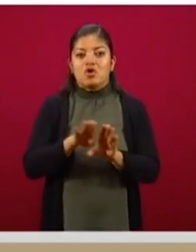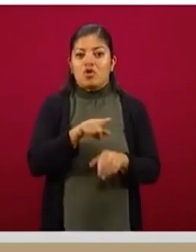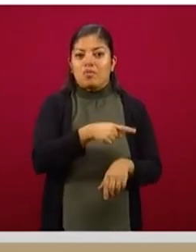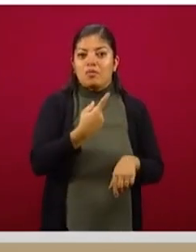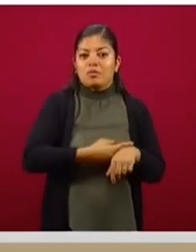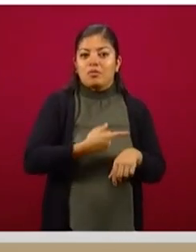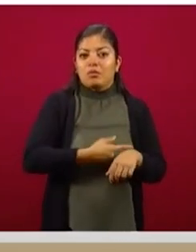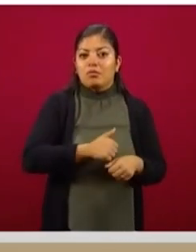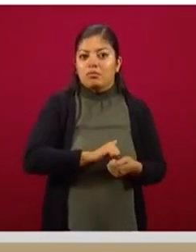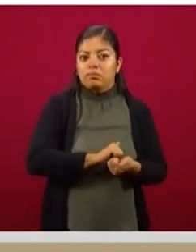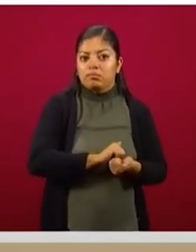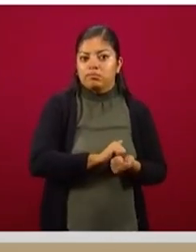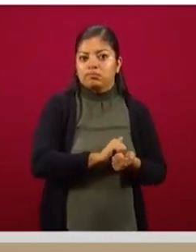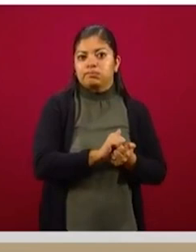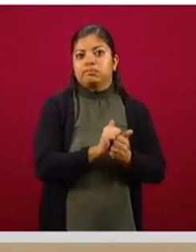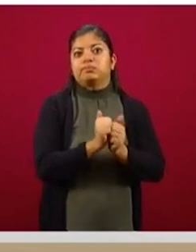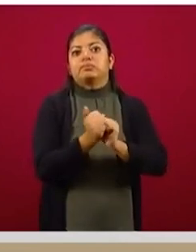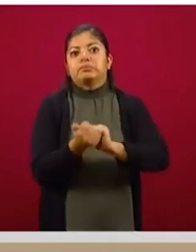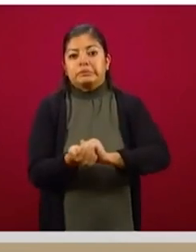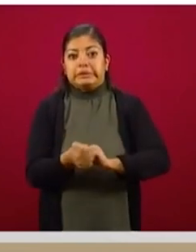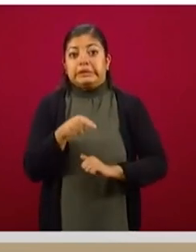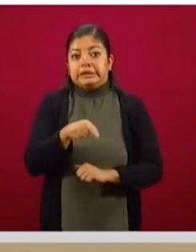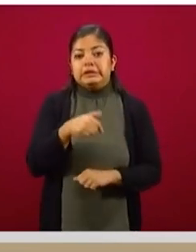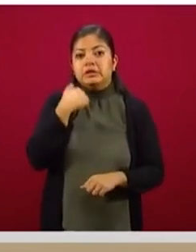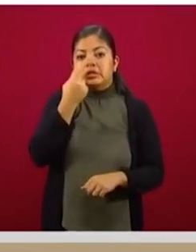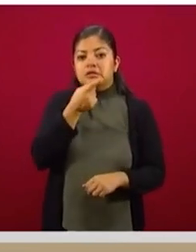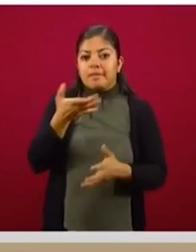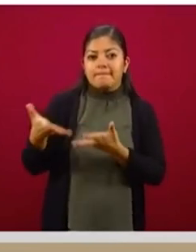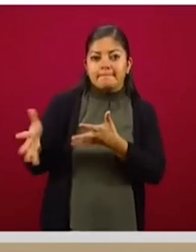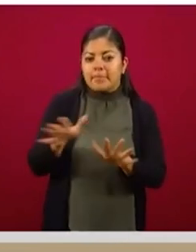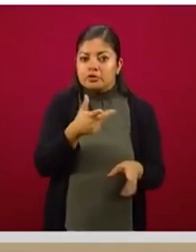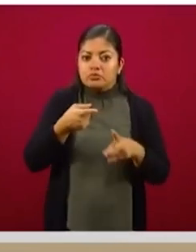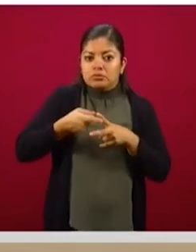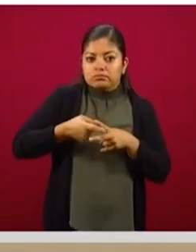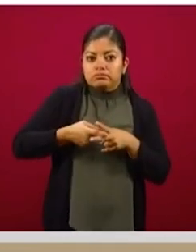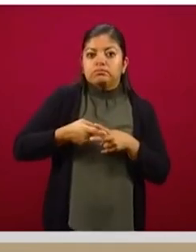enfermedad como un intervalo que permitiría que